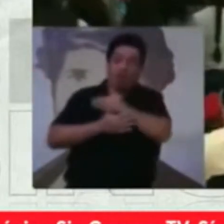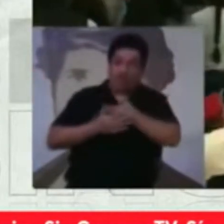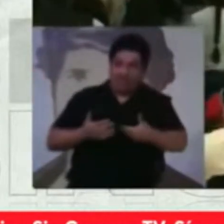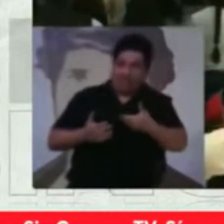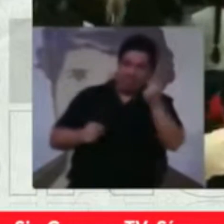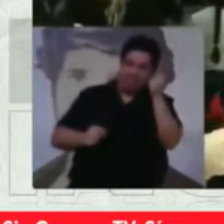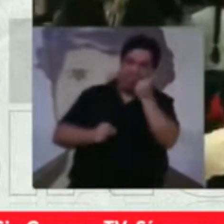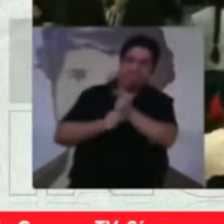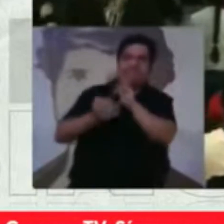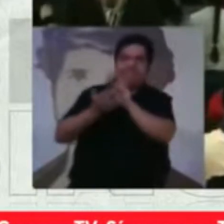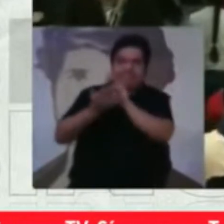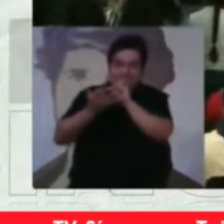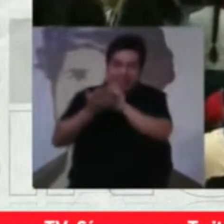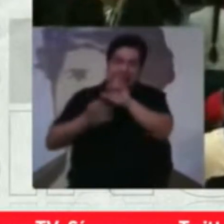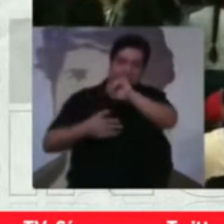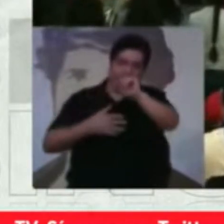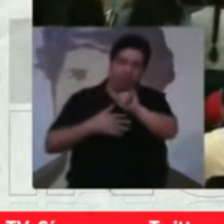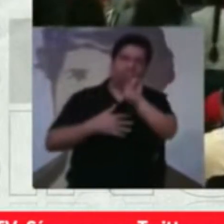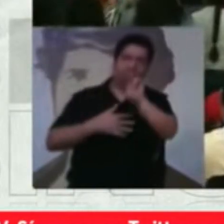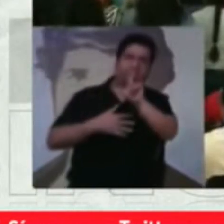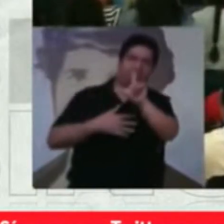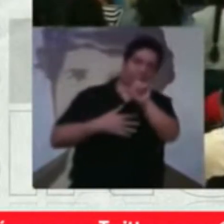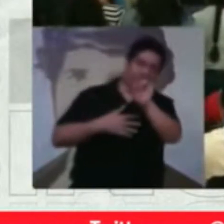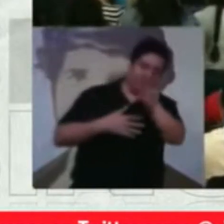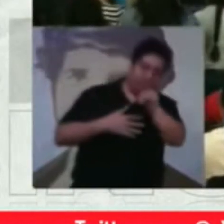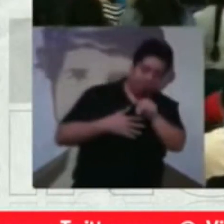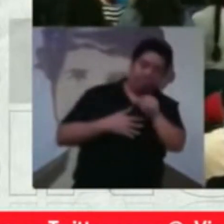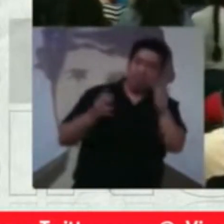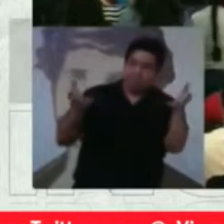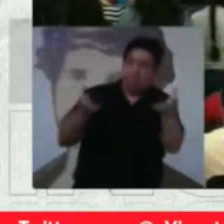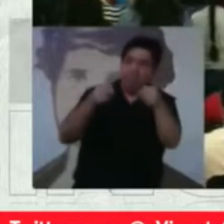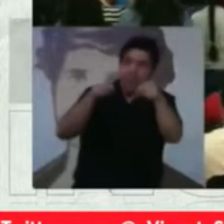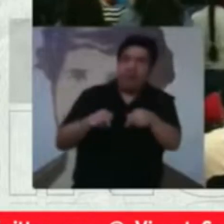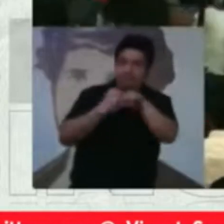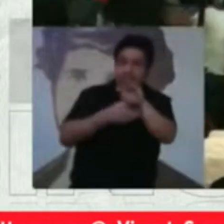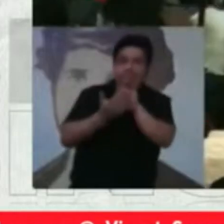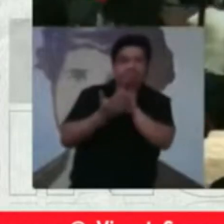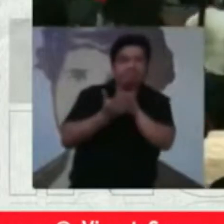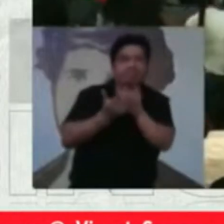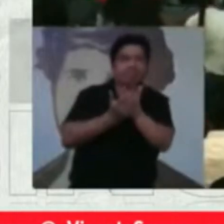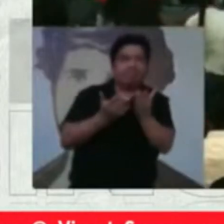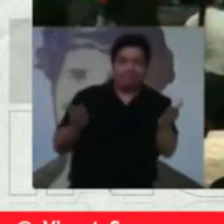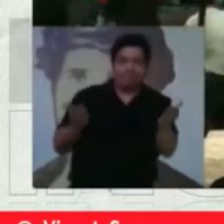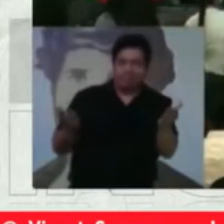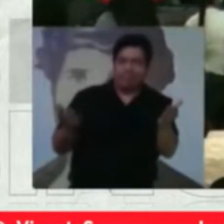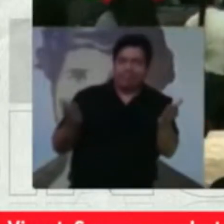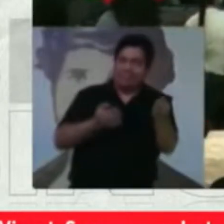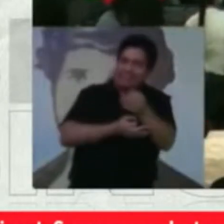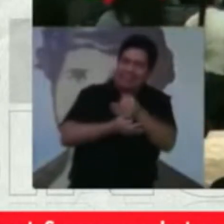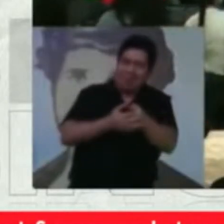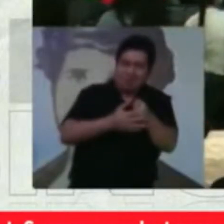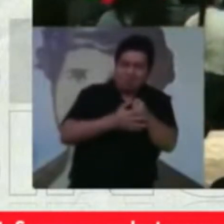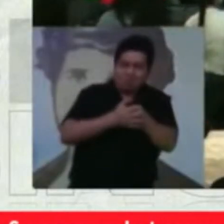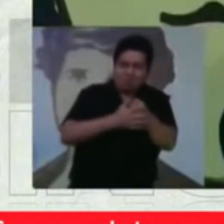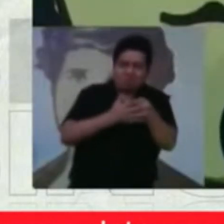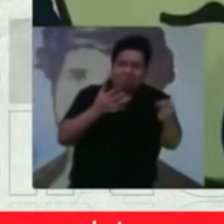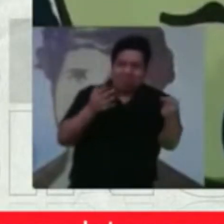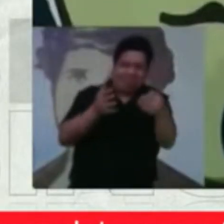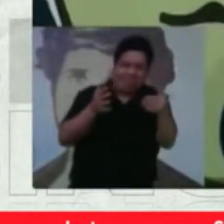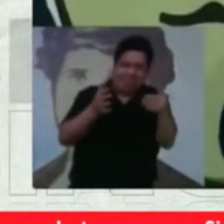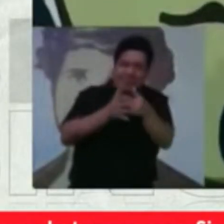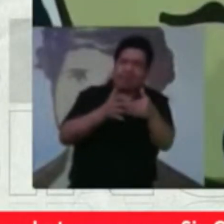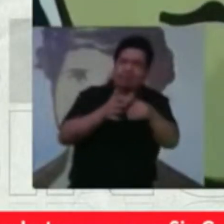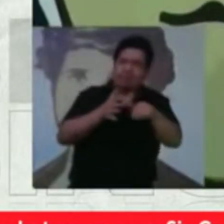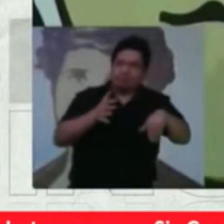Gracias Julián por todo lo que haces por México y por nuestros países contra todos los pronósticos y lo